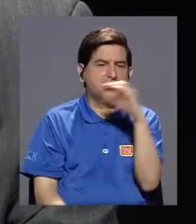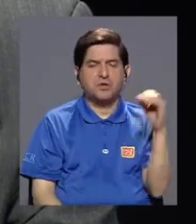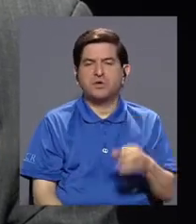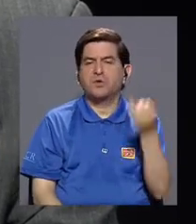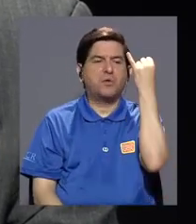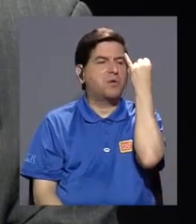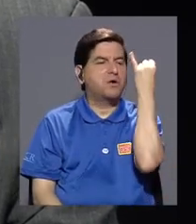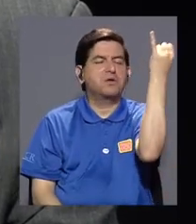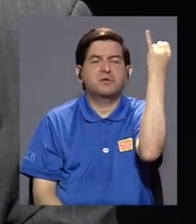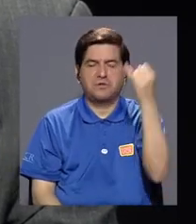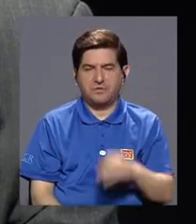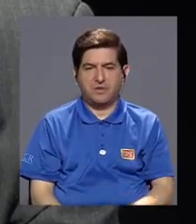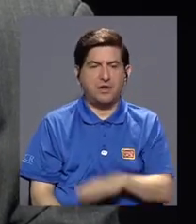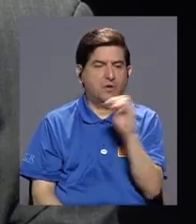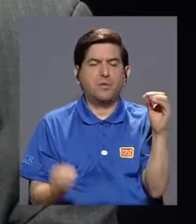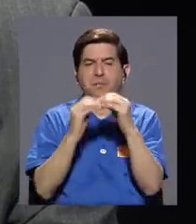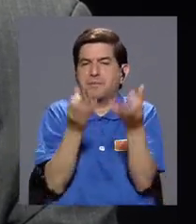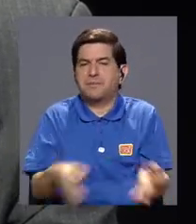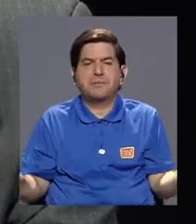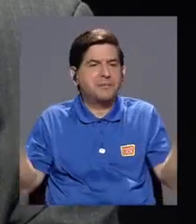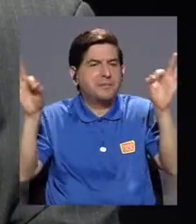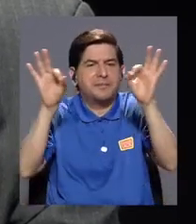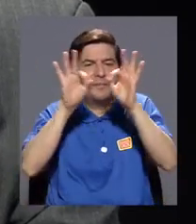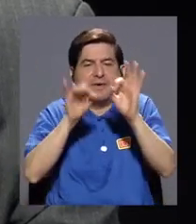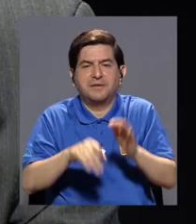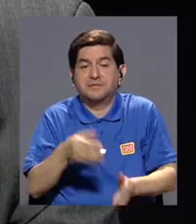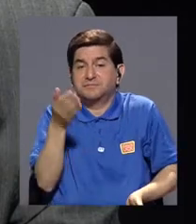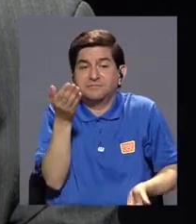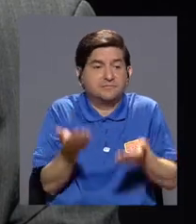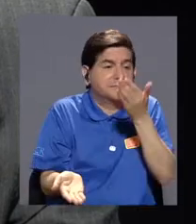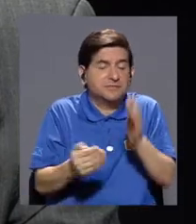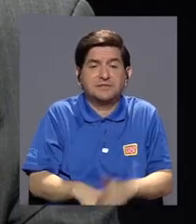importante la ideología, es más importante